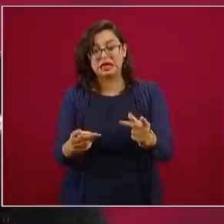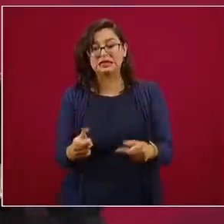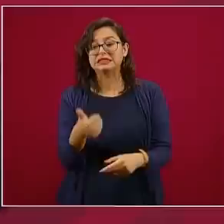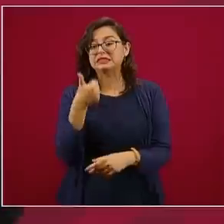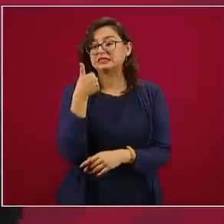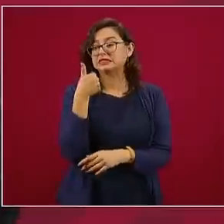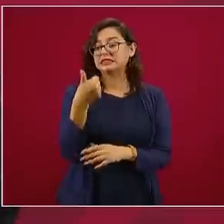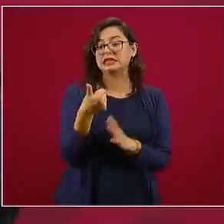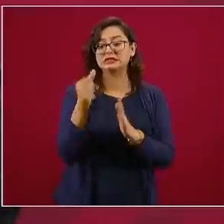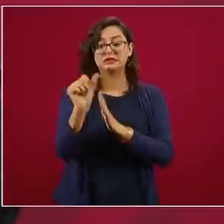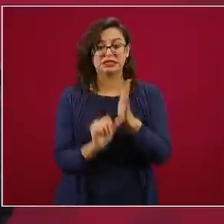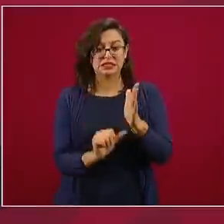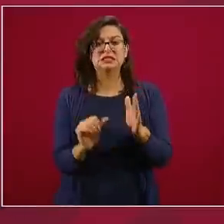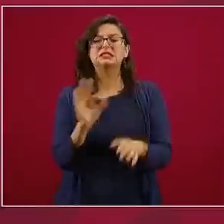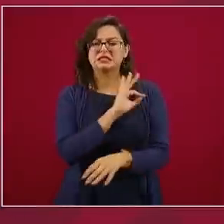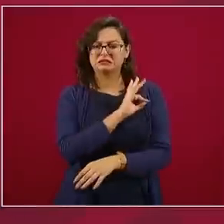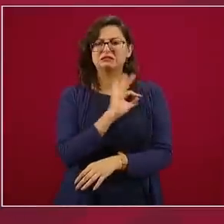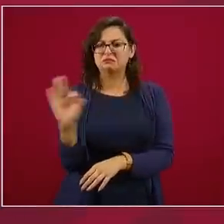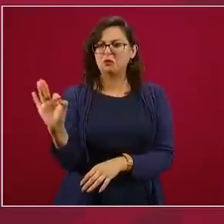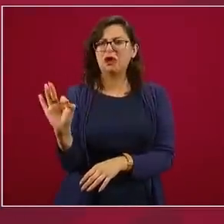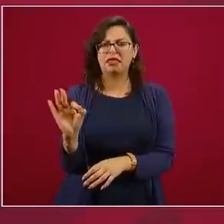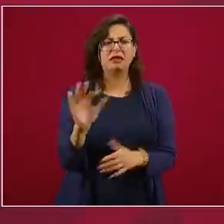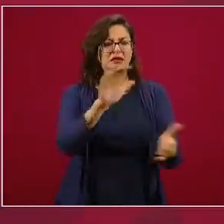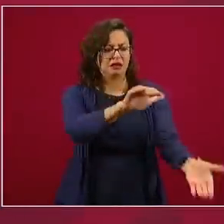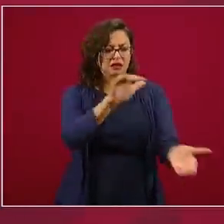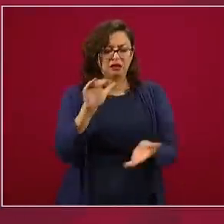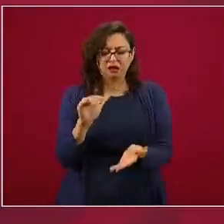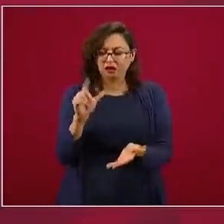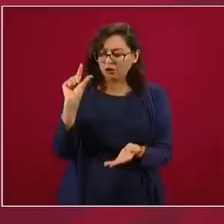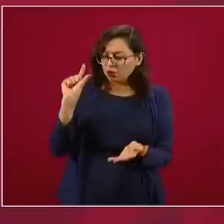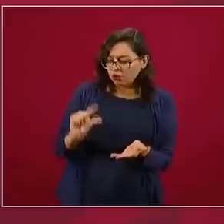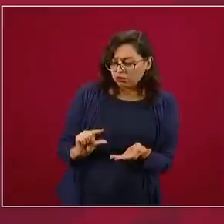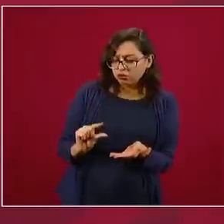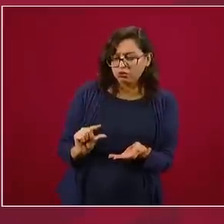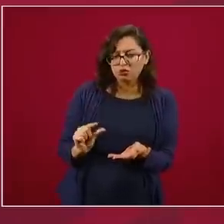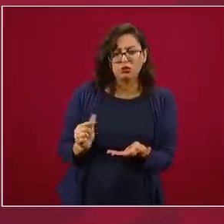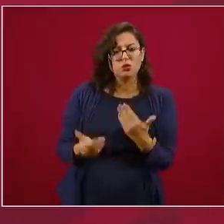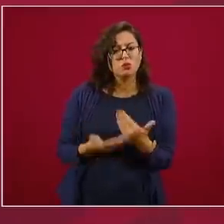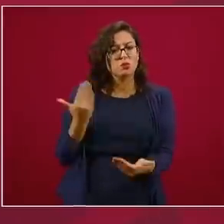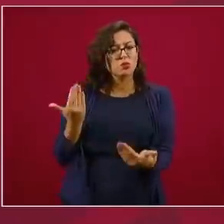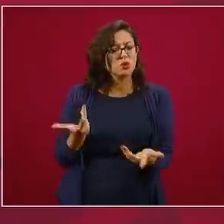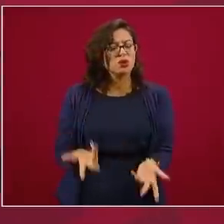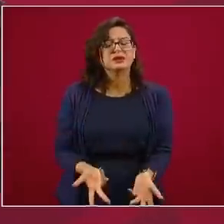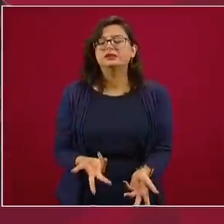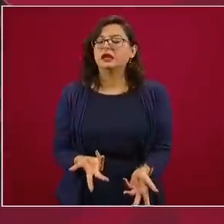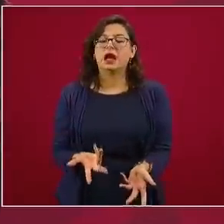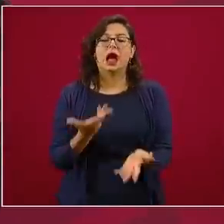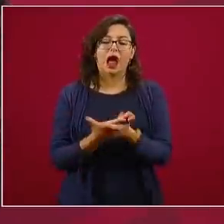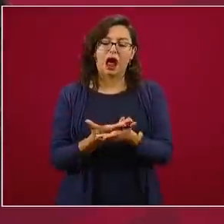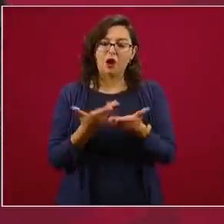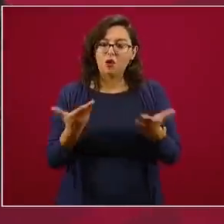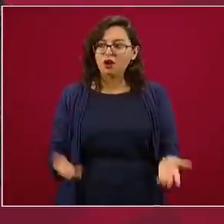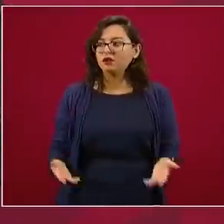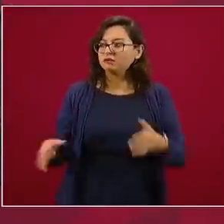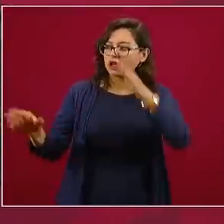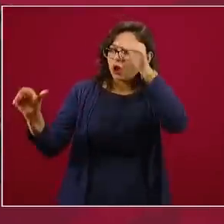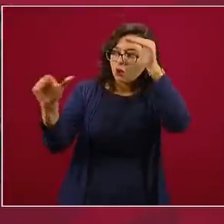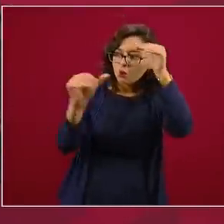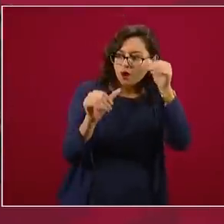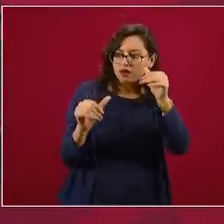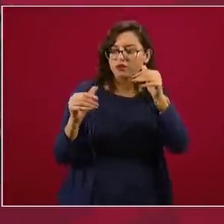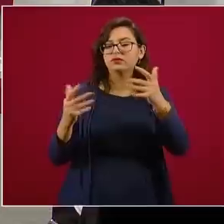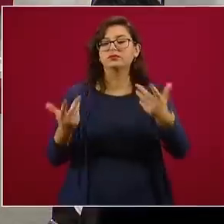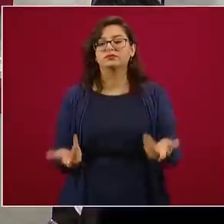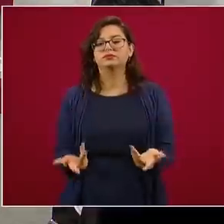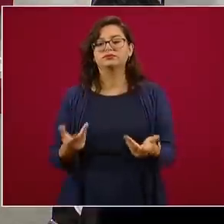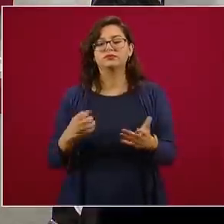serían un número menor. Entonces, este acuerdo lo que te permite es estar al mismo tiempo que los países, por